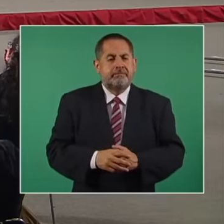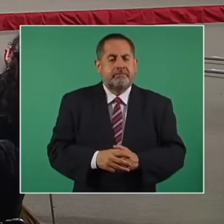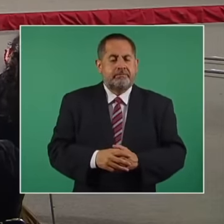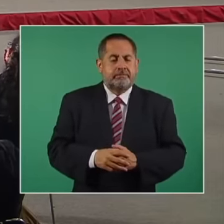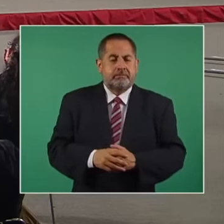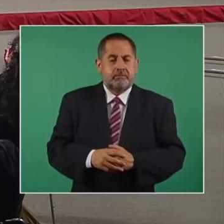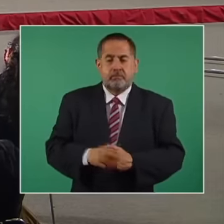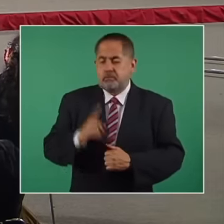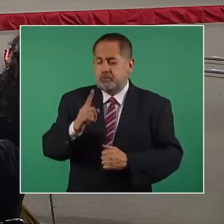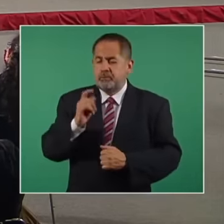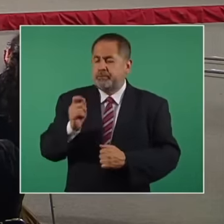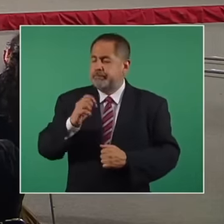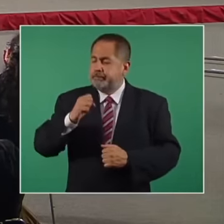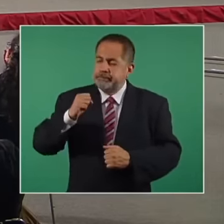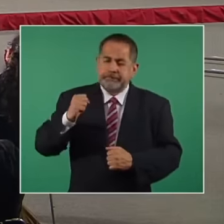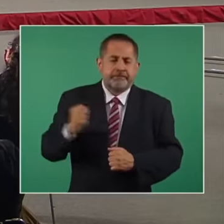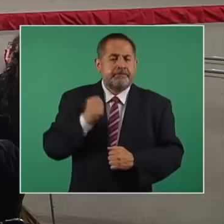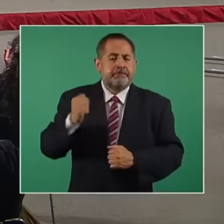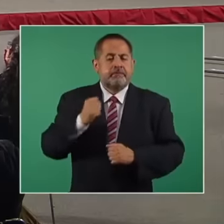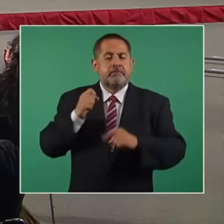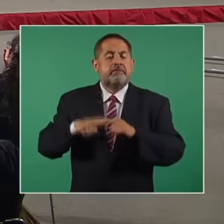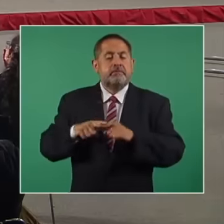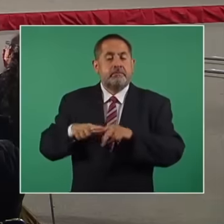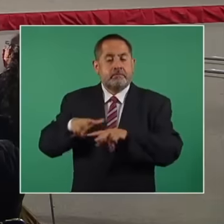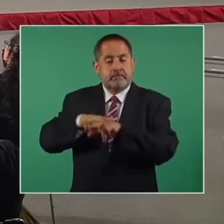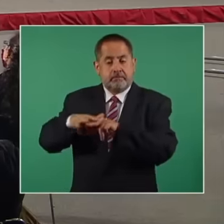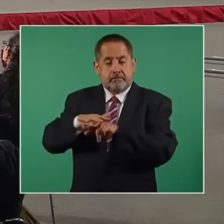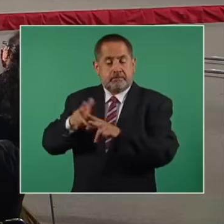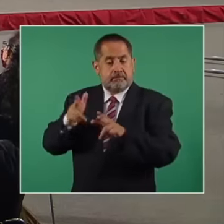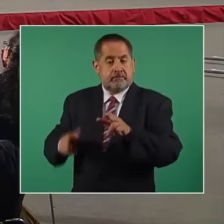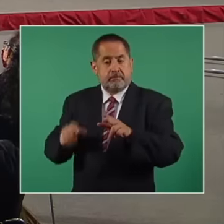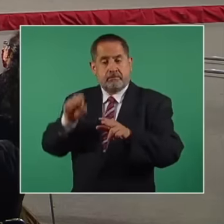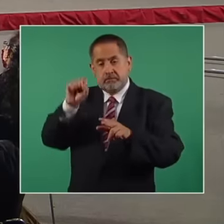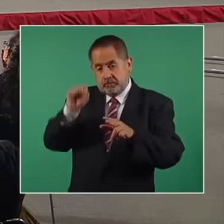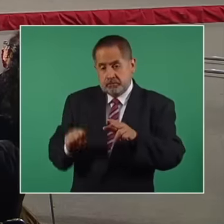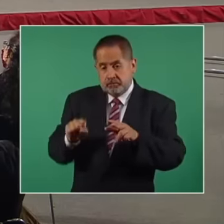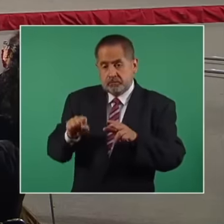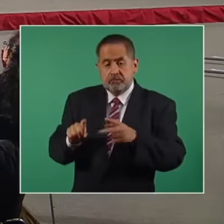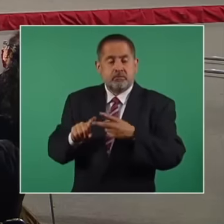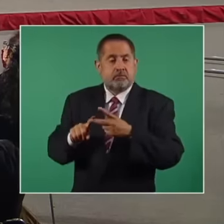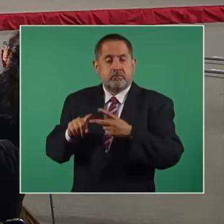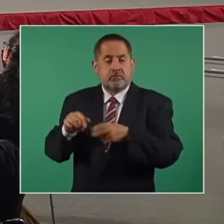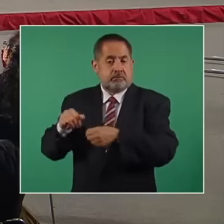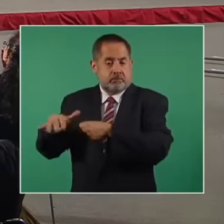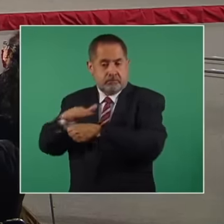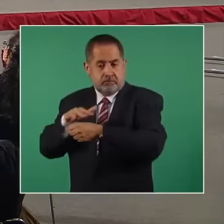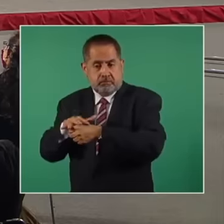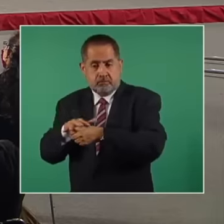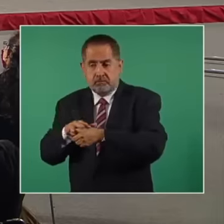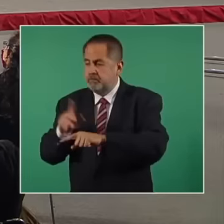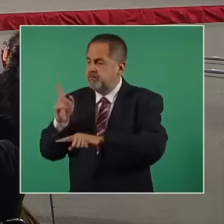por suerte el tren del sureste y el del Istmo no lo privatizaron,